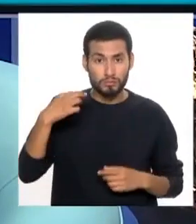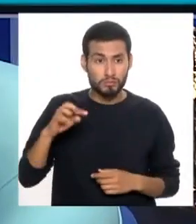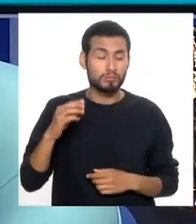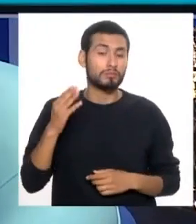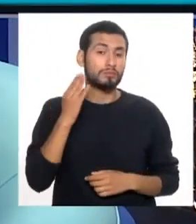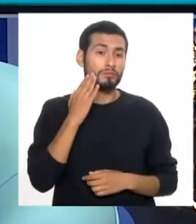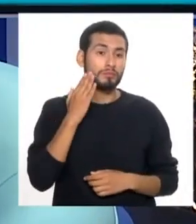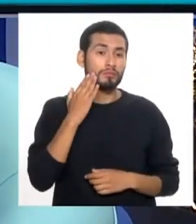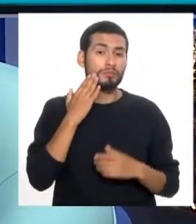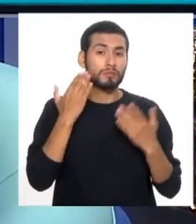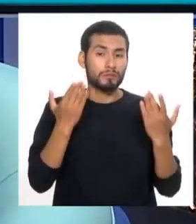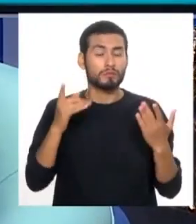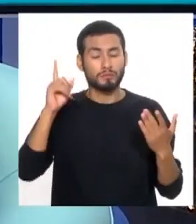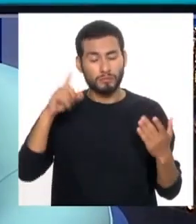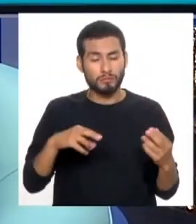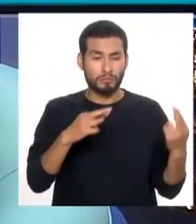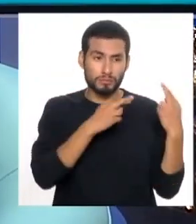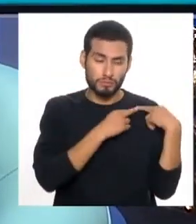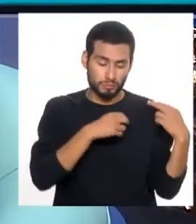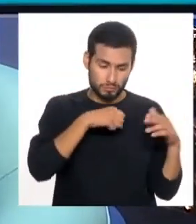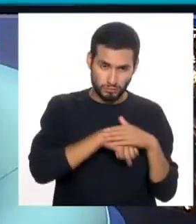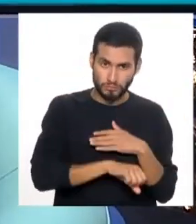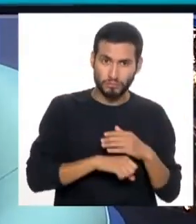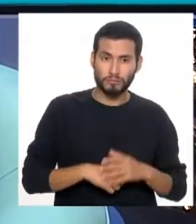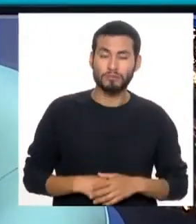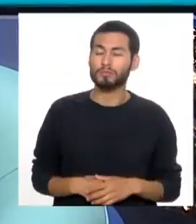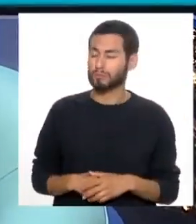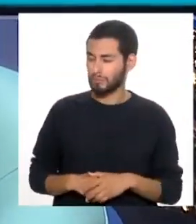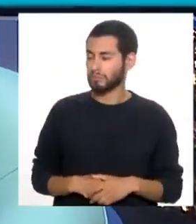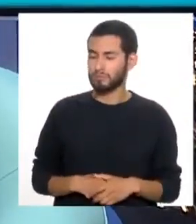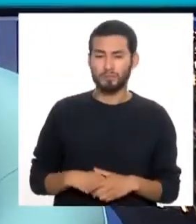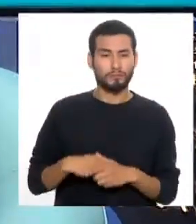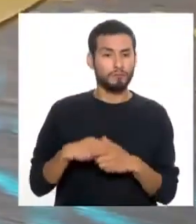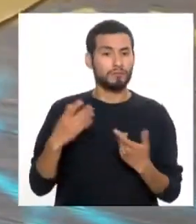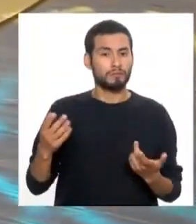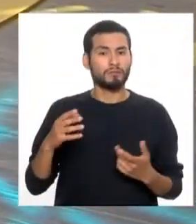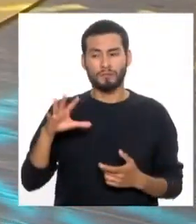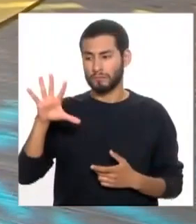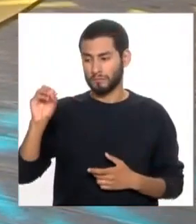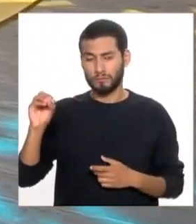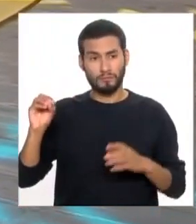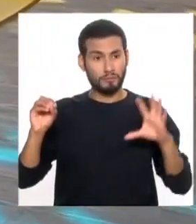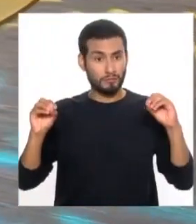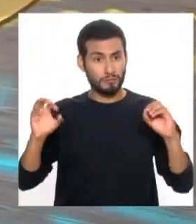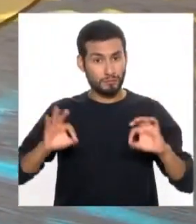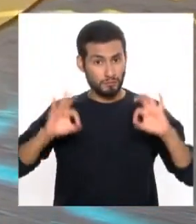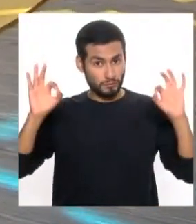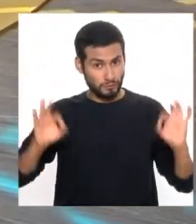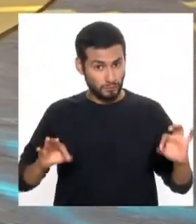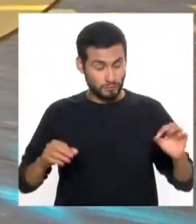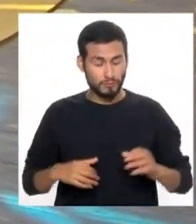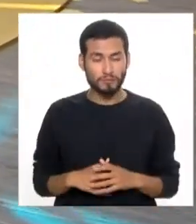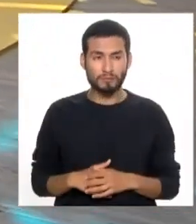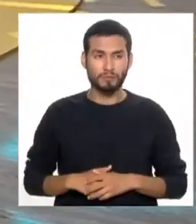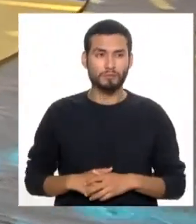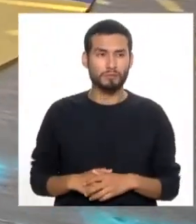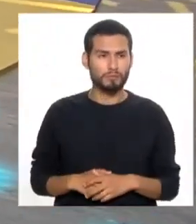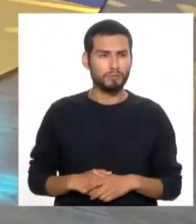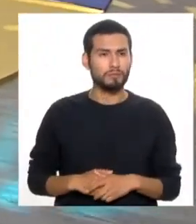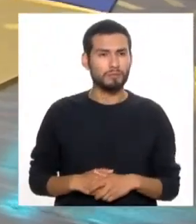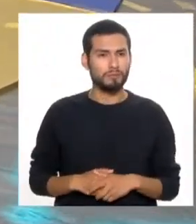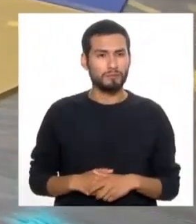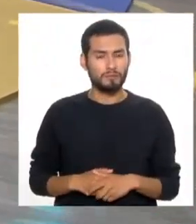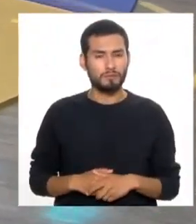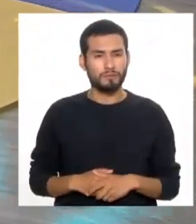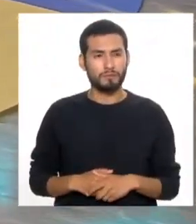la madre tienen responsabilidad con el niño. Así es. Ambos es 50% cada uno. Sí, uno tiene una